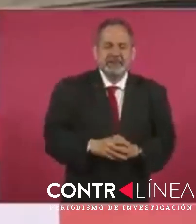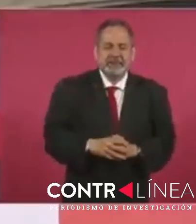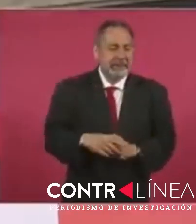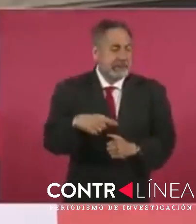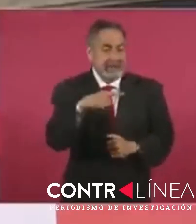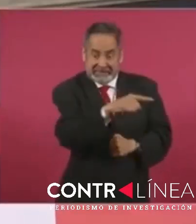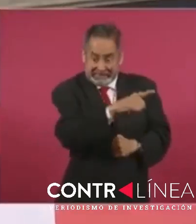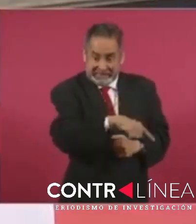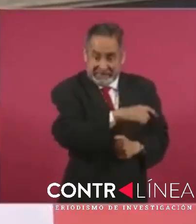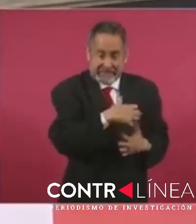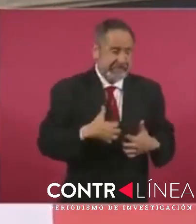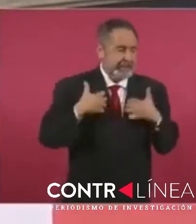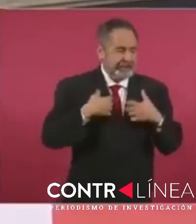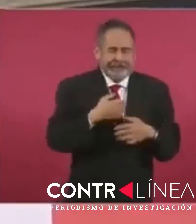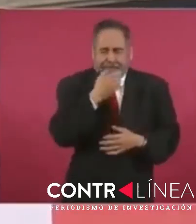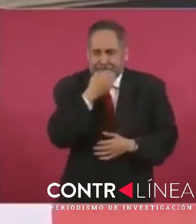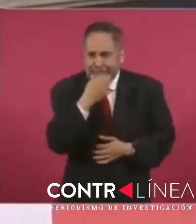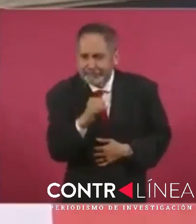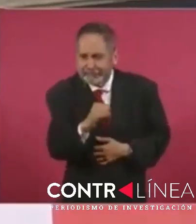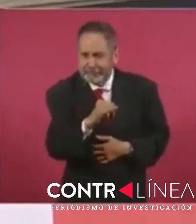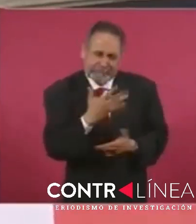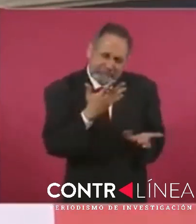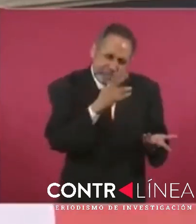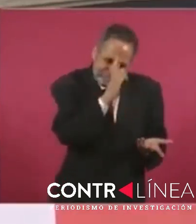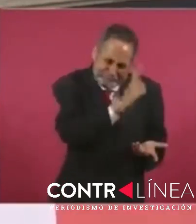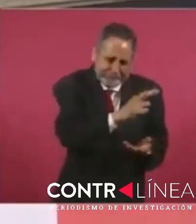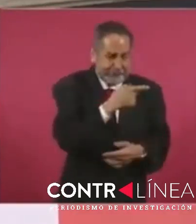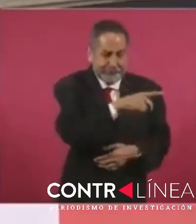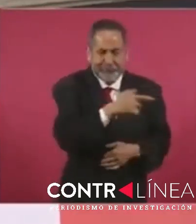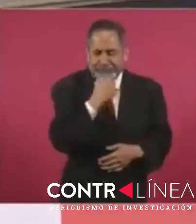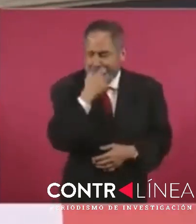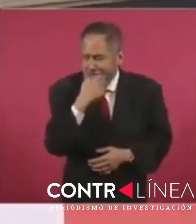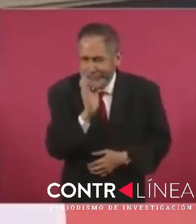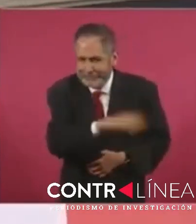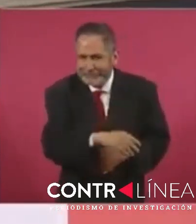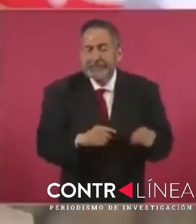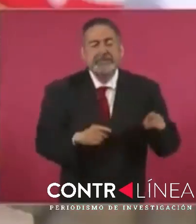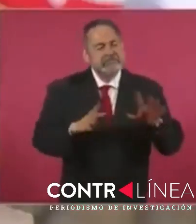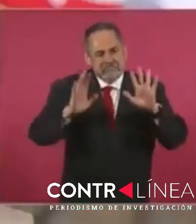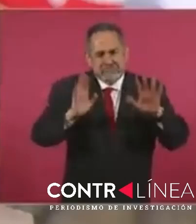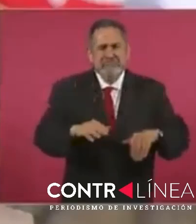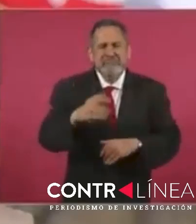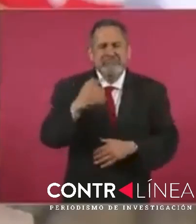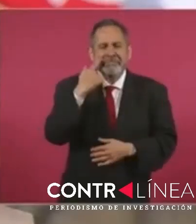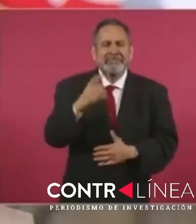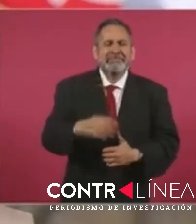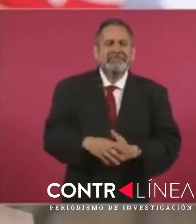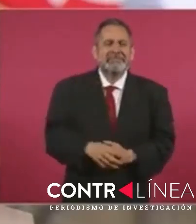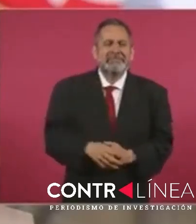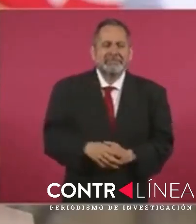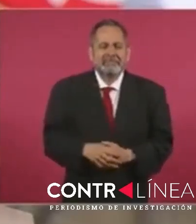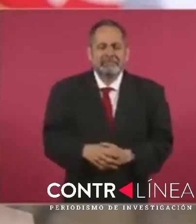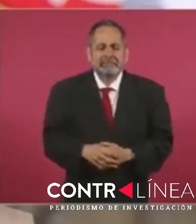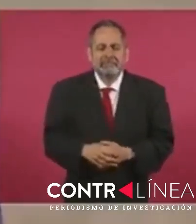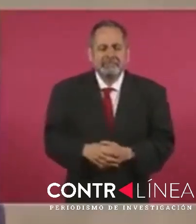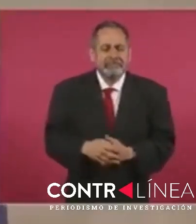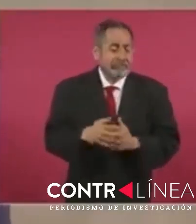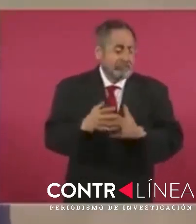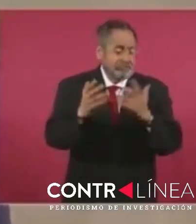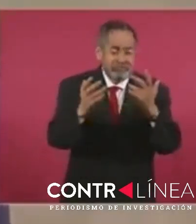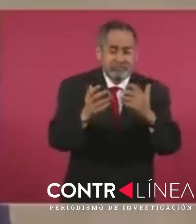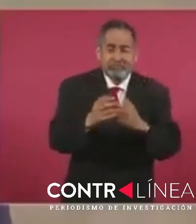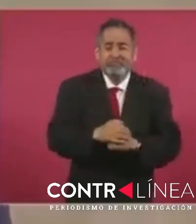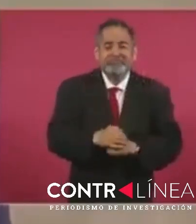hacen hasta el ridículo, lo digo con todo respeto, y no podríamos